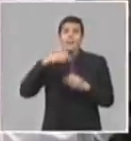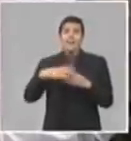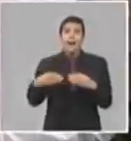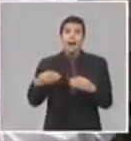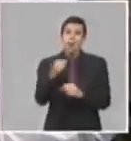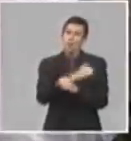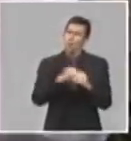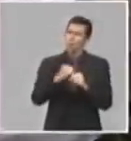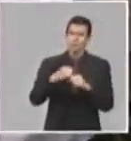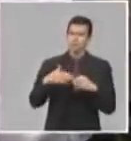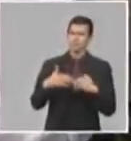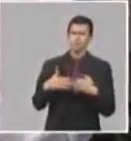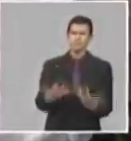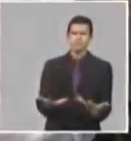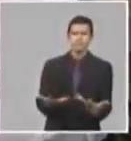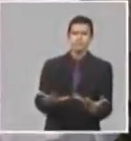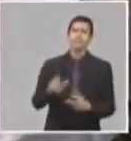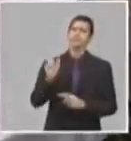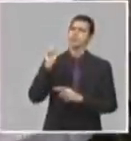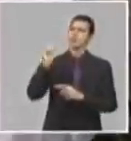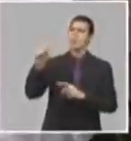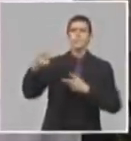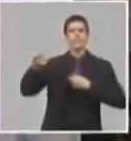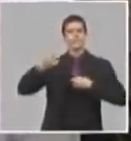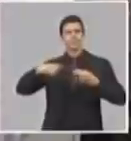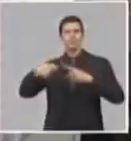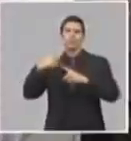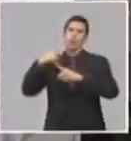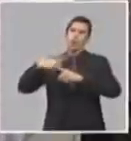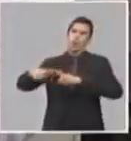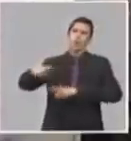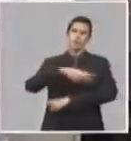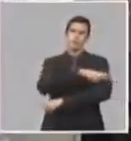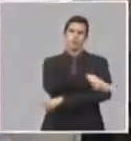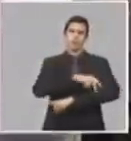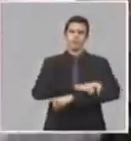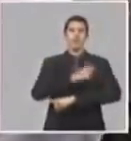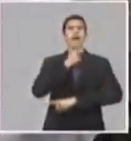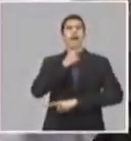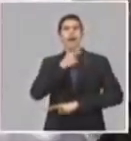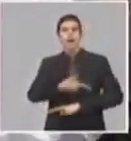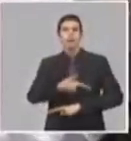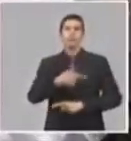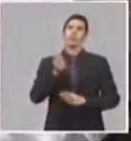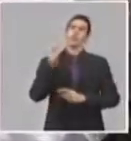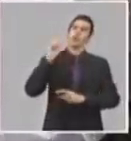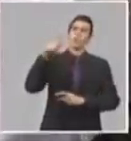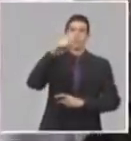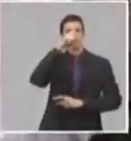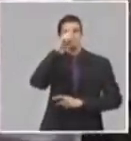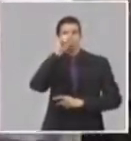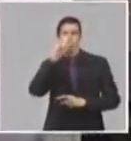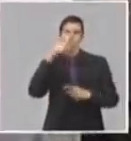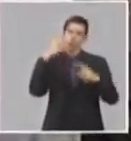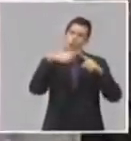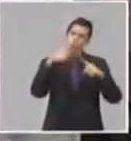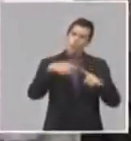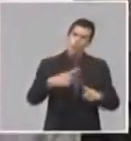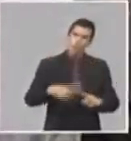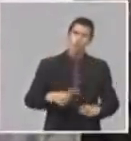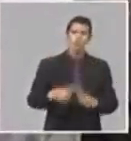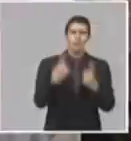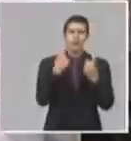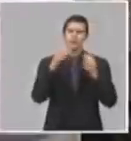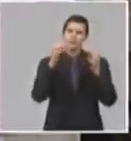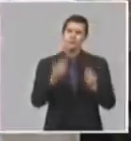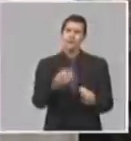vez. O sea, que la industria nacional también puede encadenarse con la red de tiendas y recibir esas divisas para evitar que todas las divisas que se captan